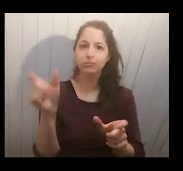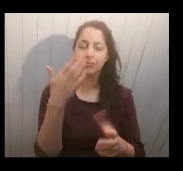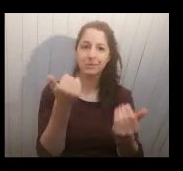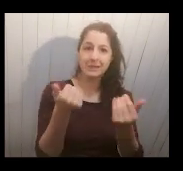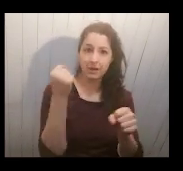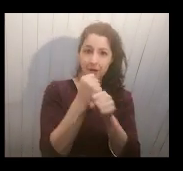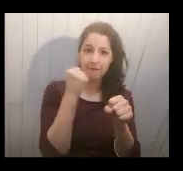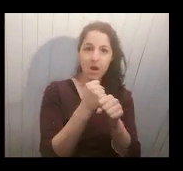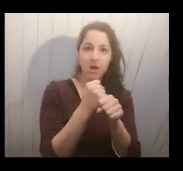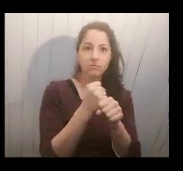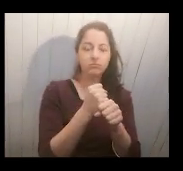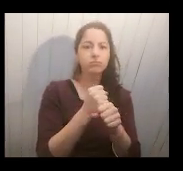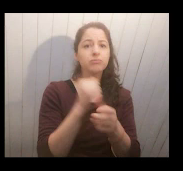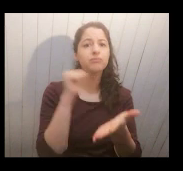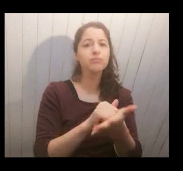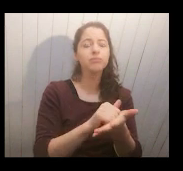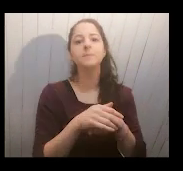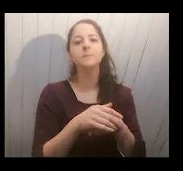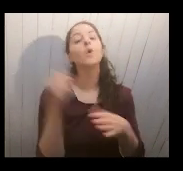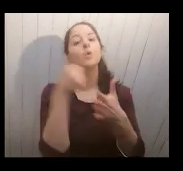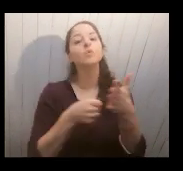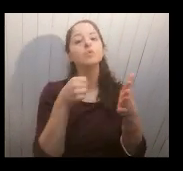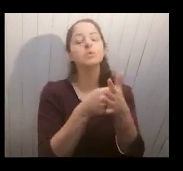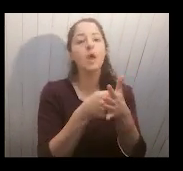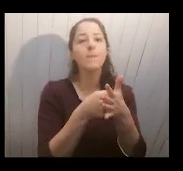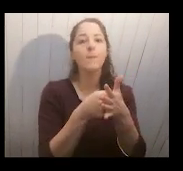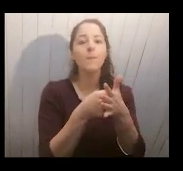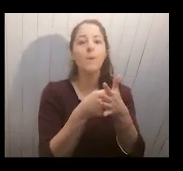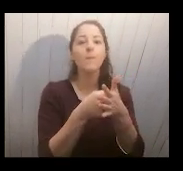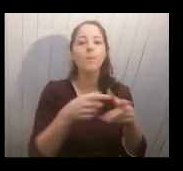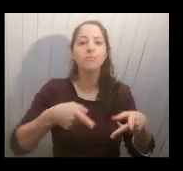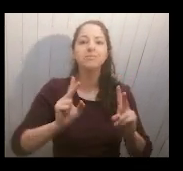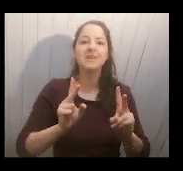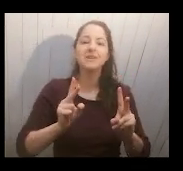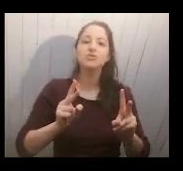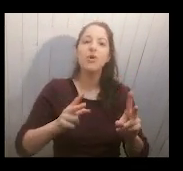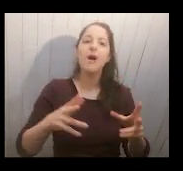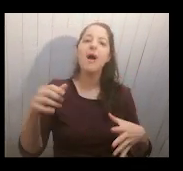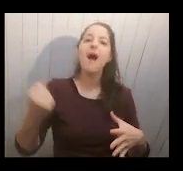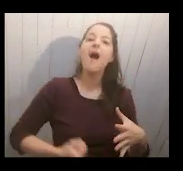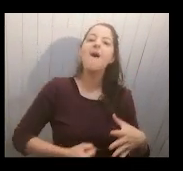trabajar. Exigimos la prohibición de los despidos en contexto de pandemia y de crisis